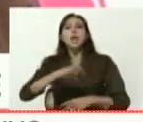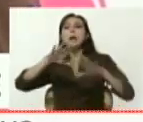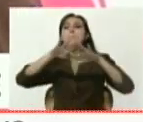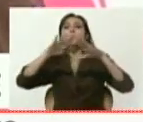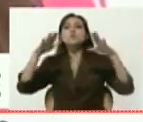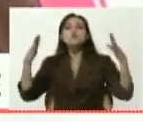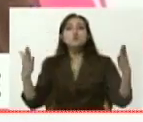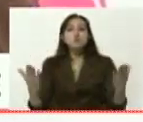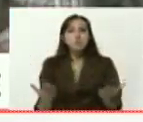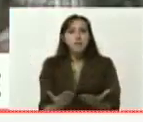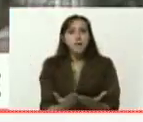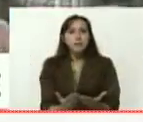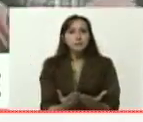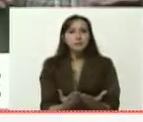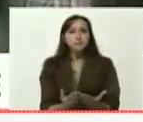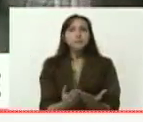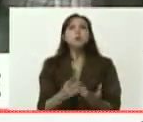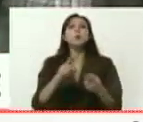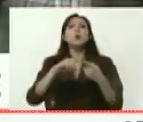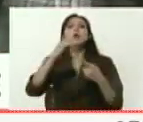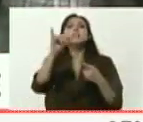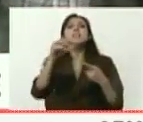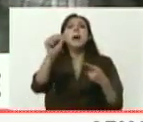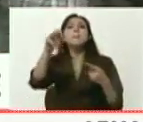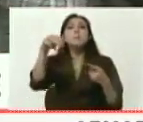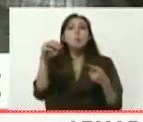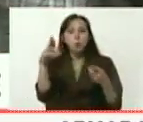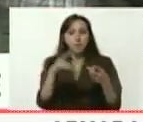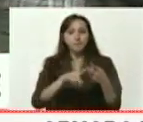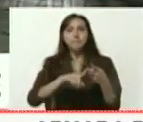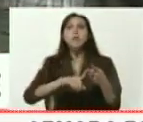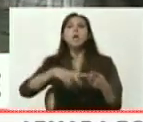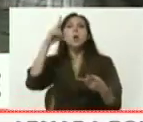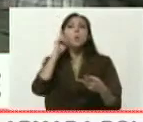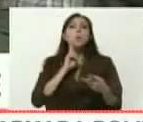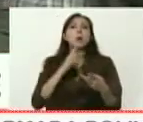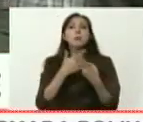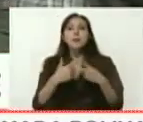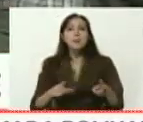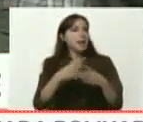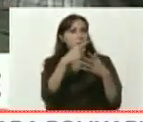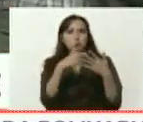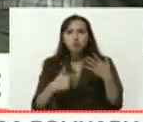lucha también es por Zamora, por Bolívar y por nuestros libertadores.